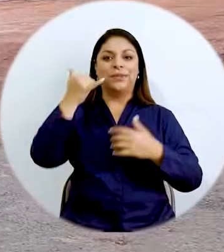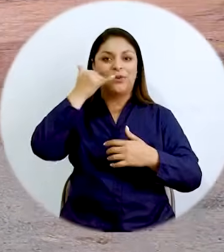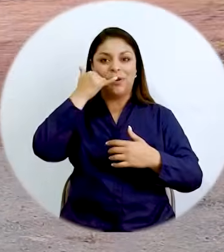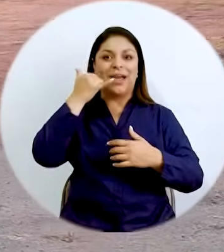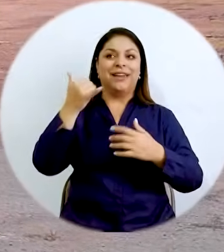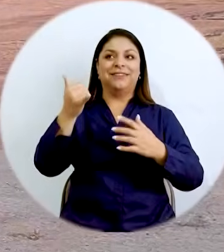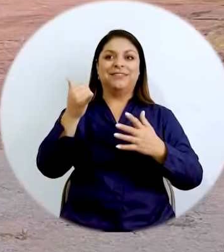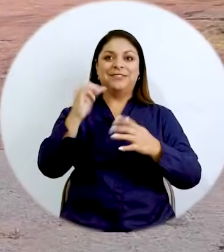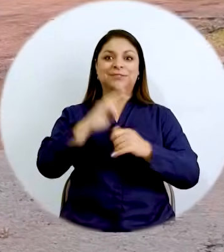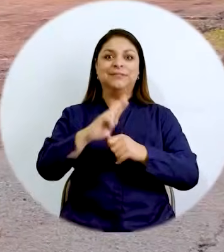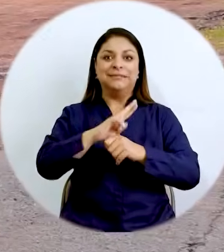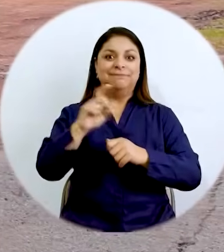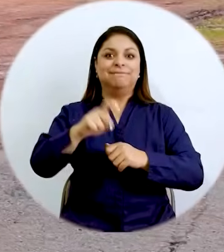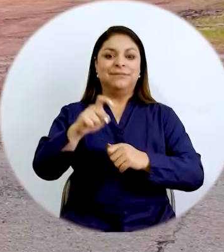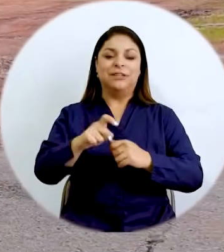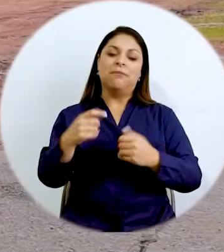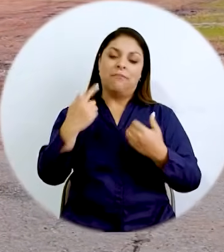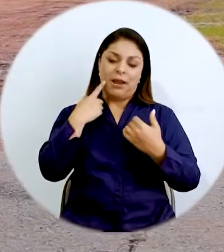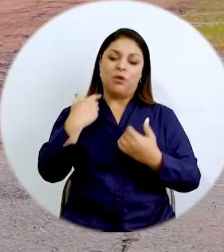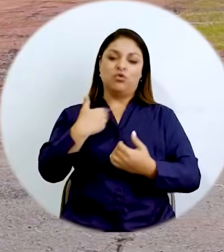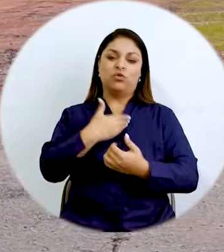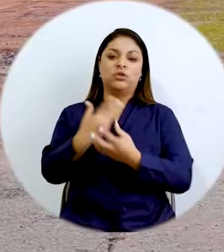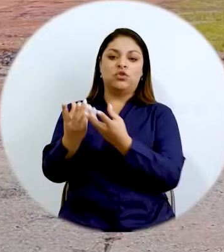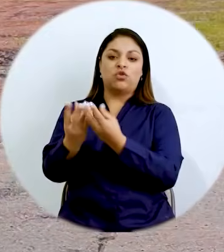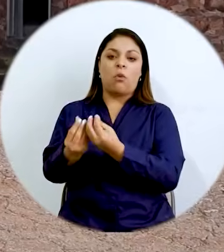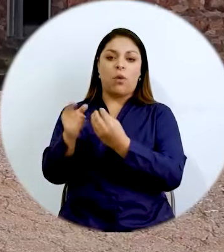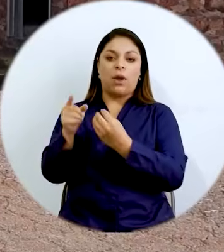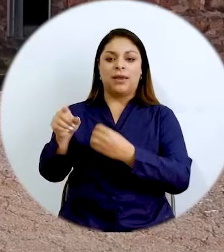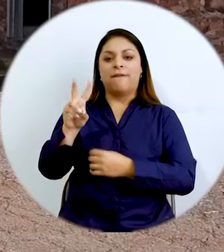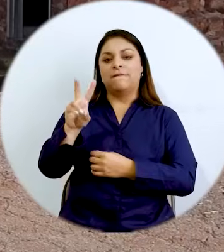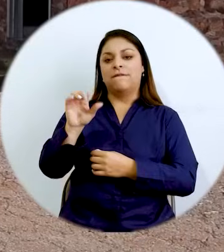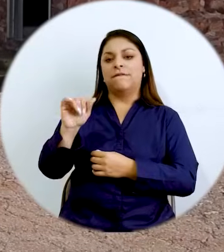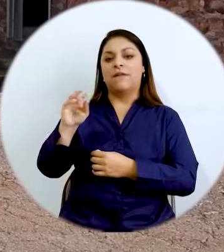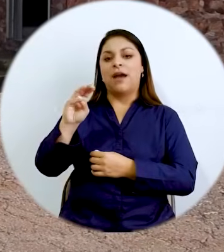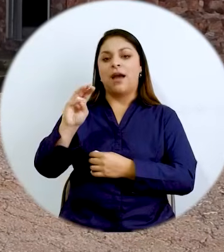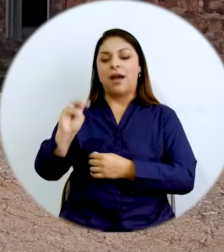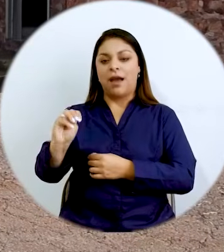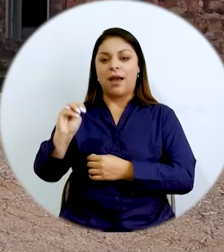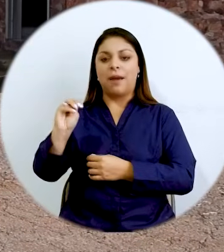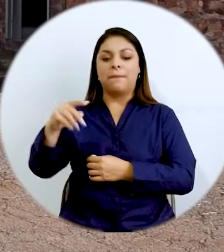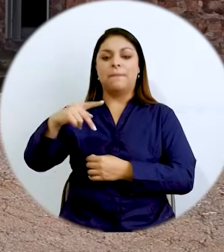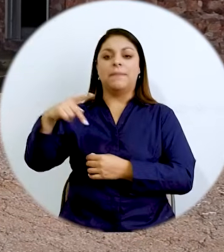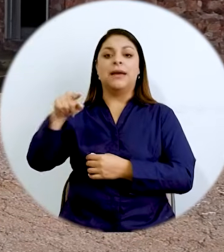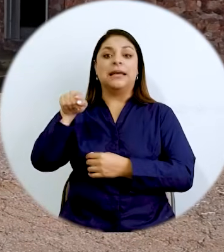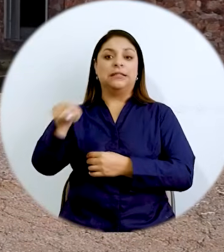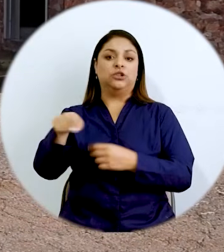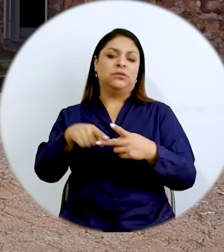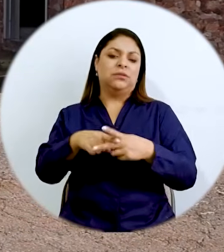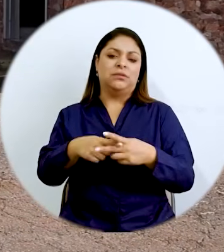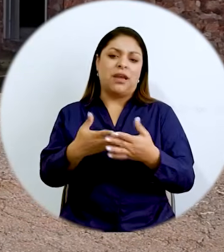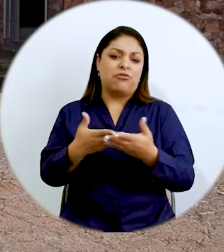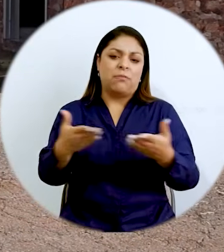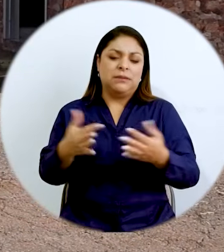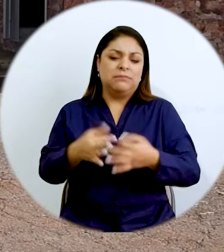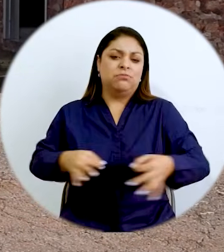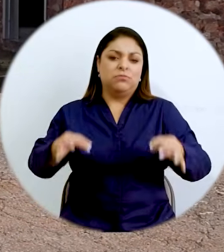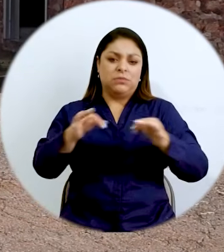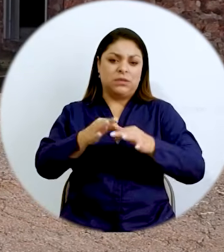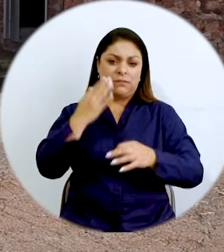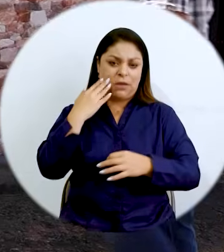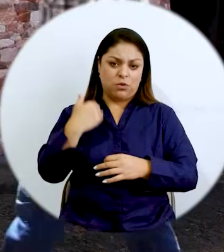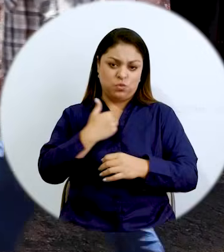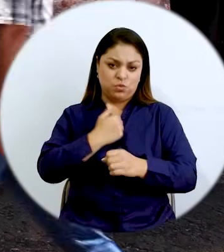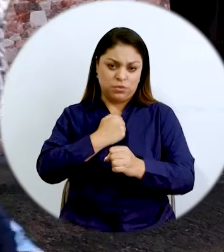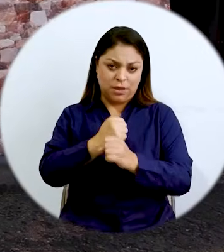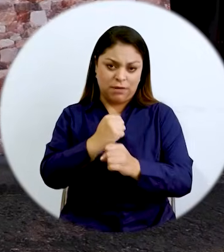como lo es un celular. Para nosotros Van es una herramienta de primera línea,